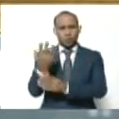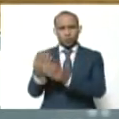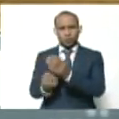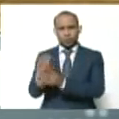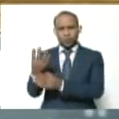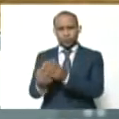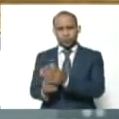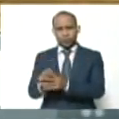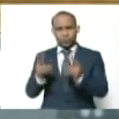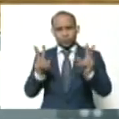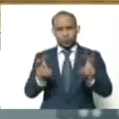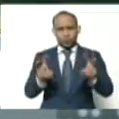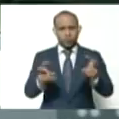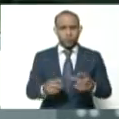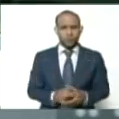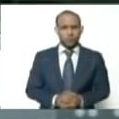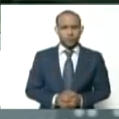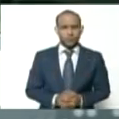34 leyes.